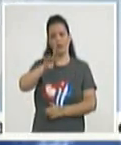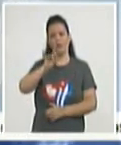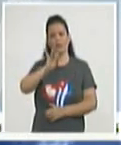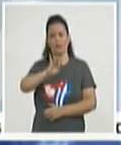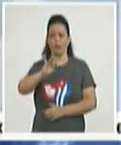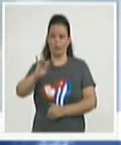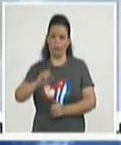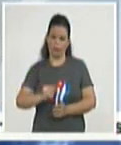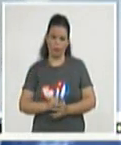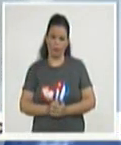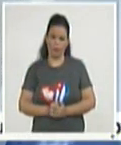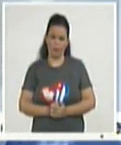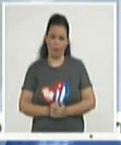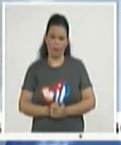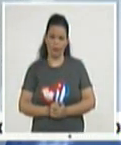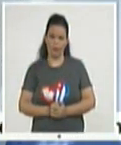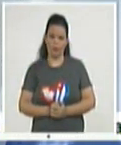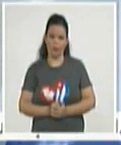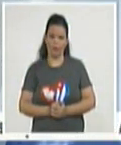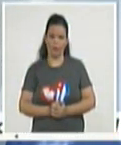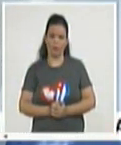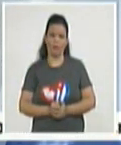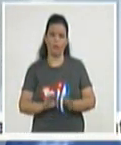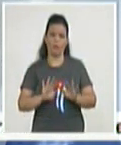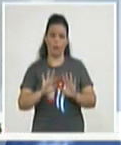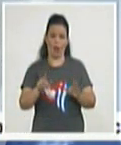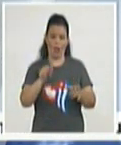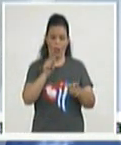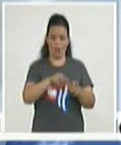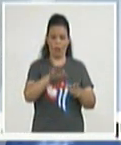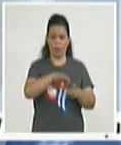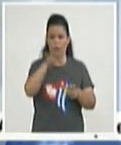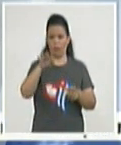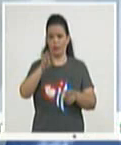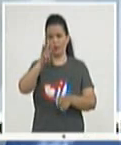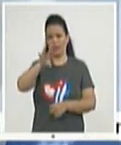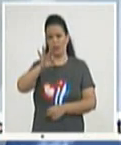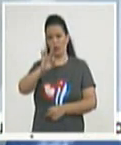39.377, que son los activos, y de ellos